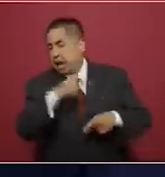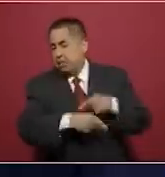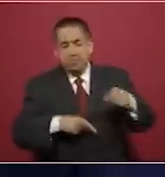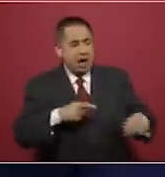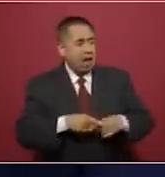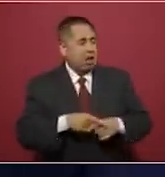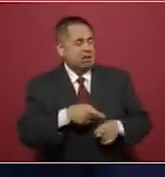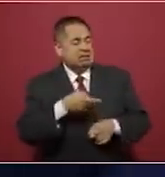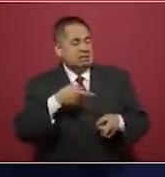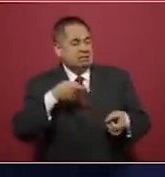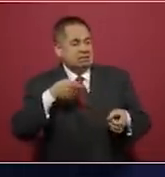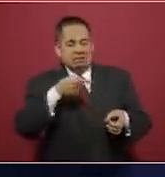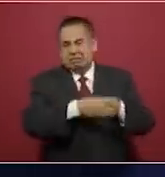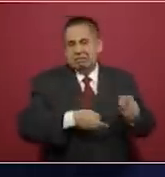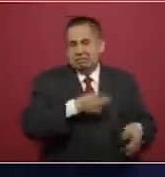los masacraban